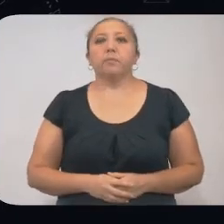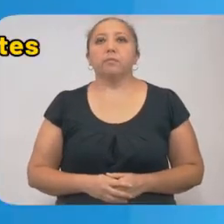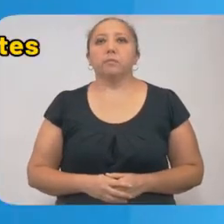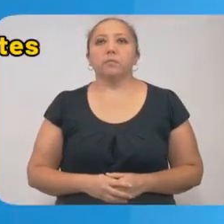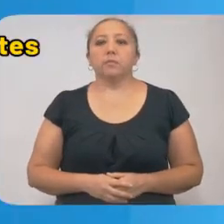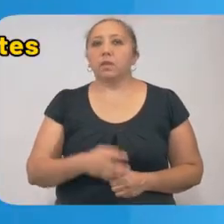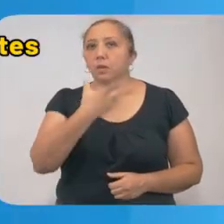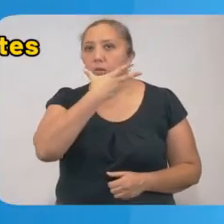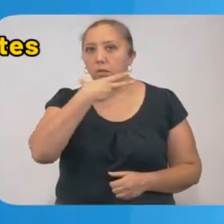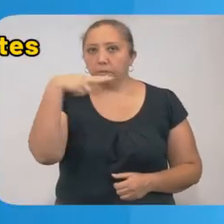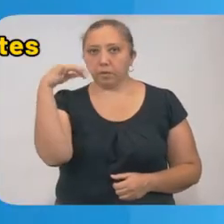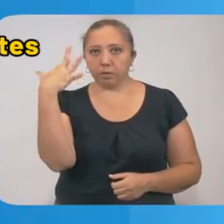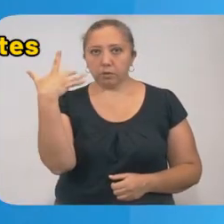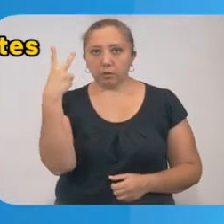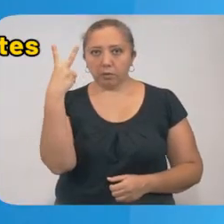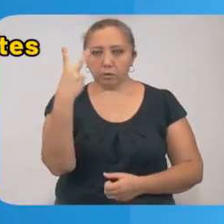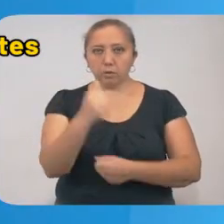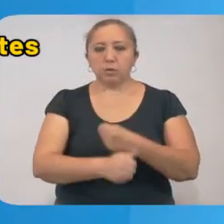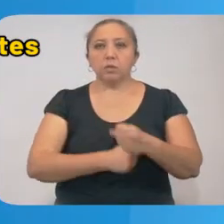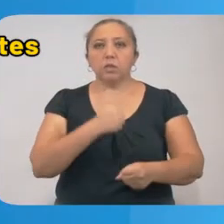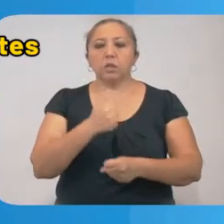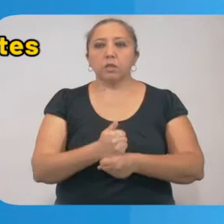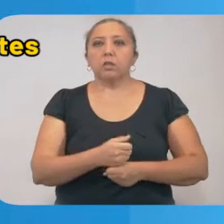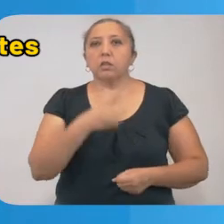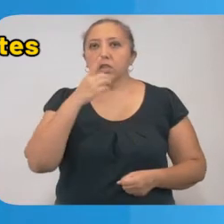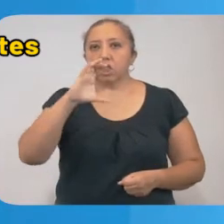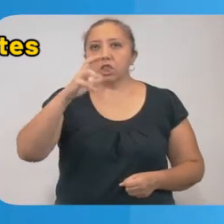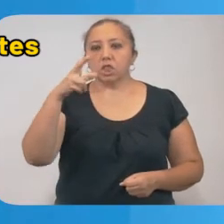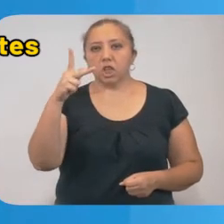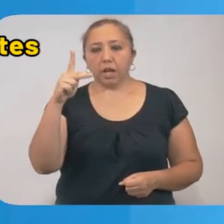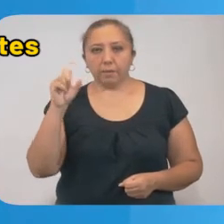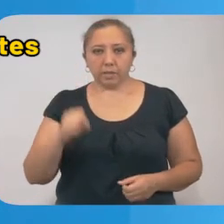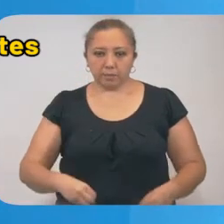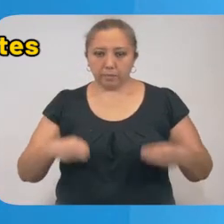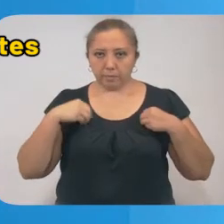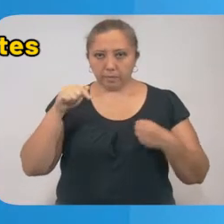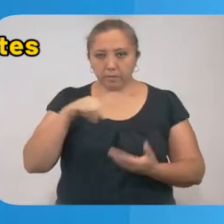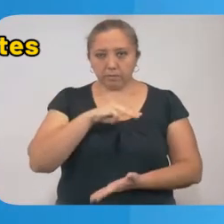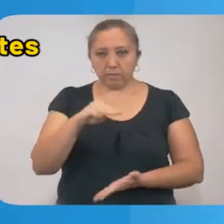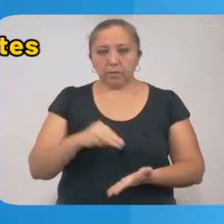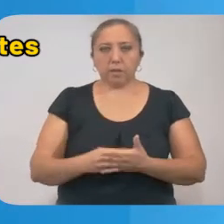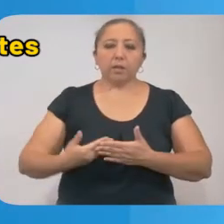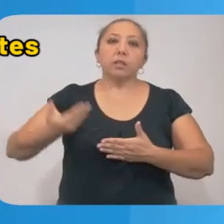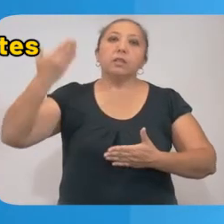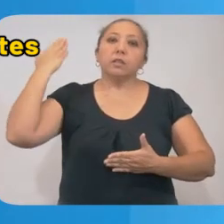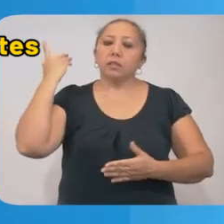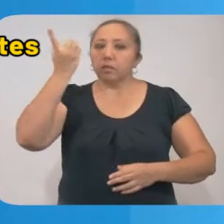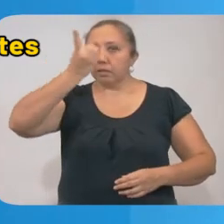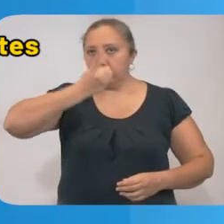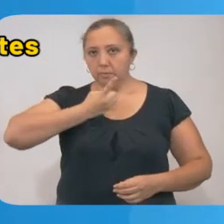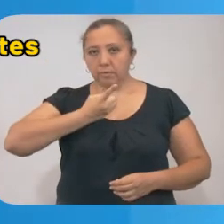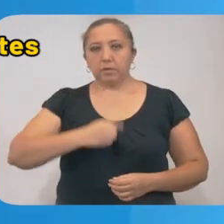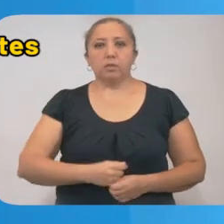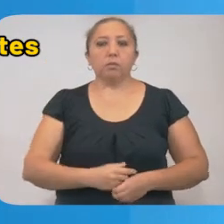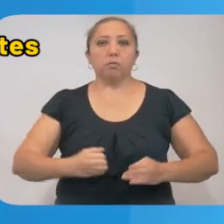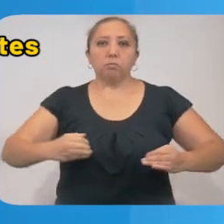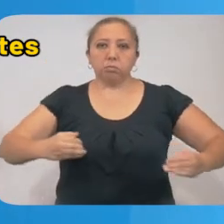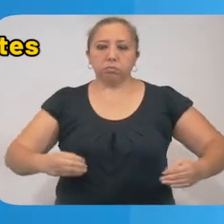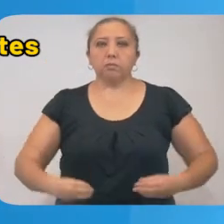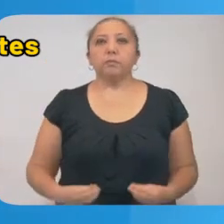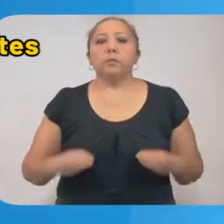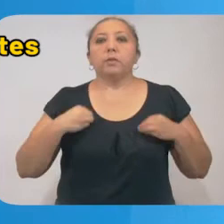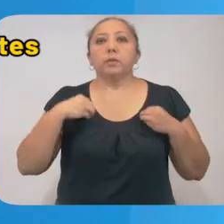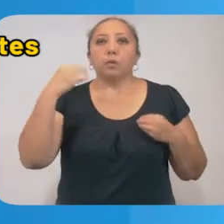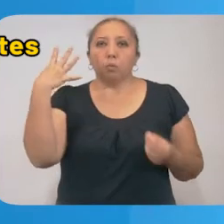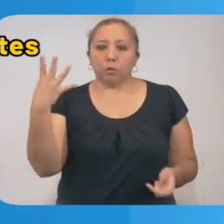asintomáticos. Hombre de 52 años, originario de Chiapas y residente de Mérida, con antecedentes de diabetes y obesidad. Convivía